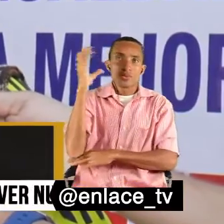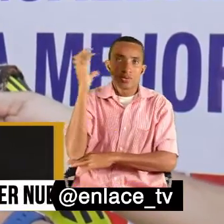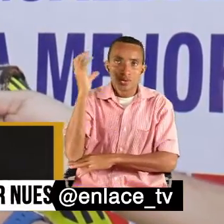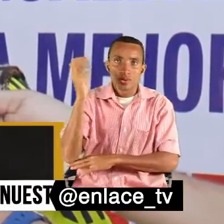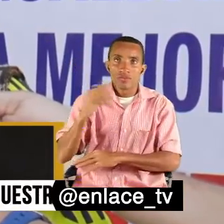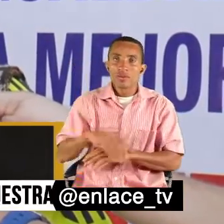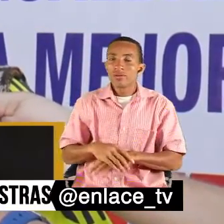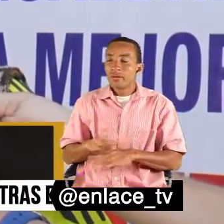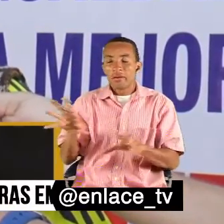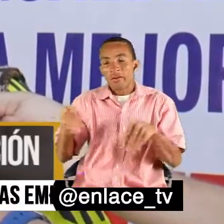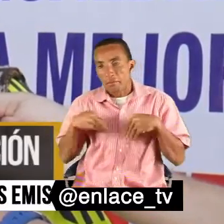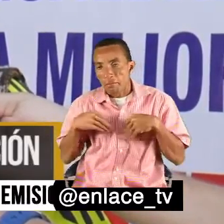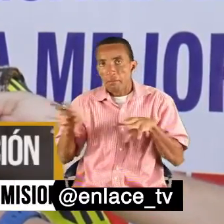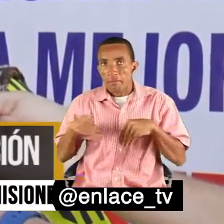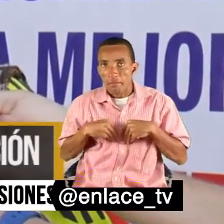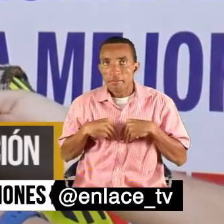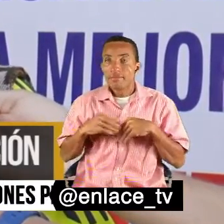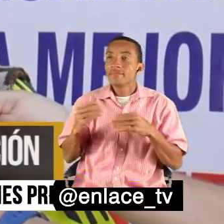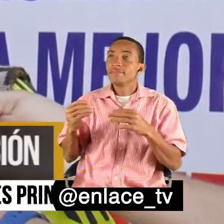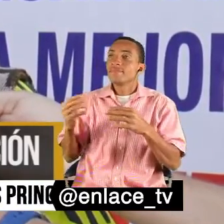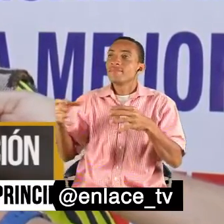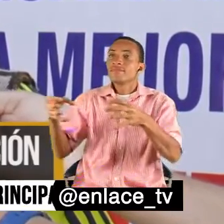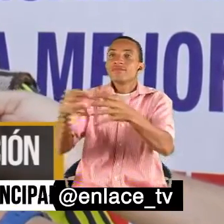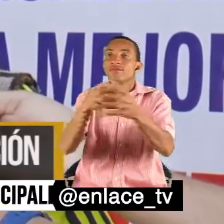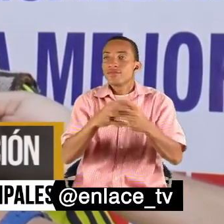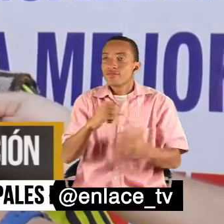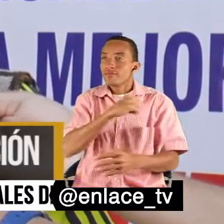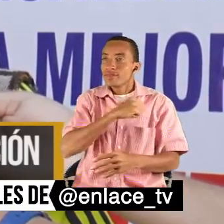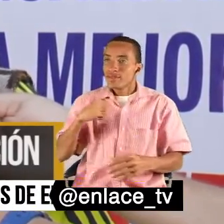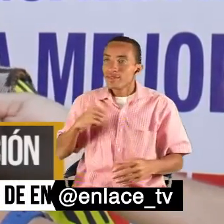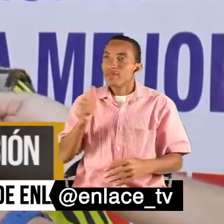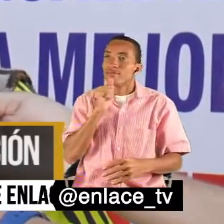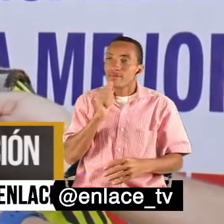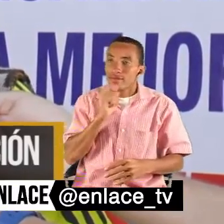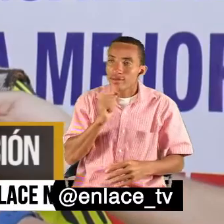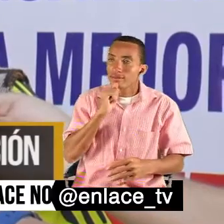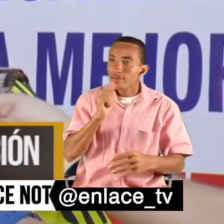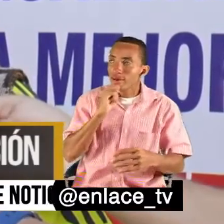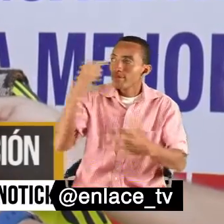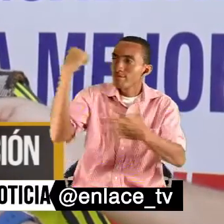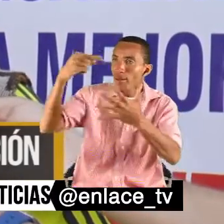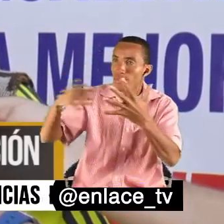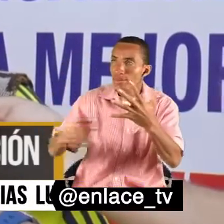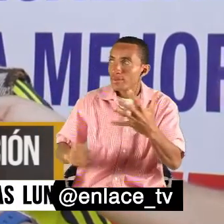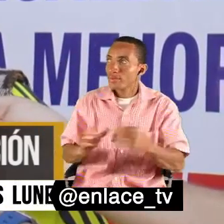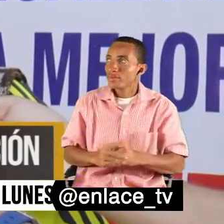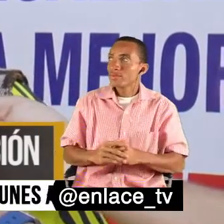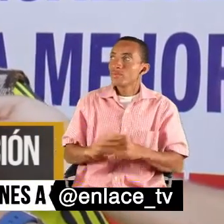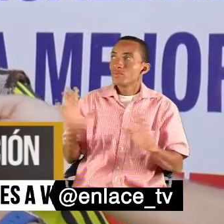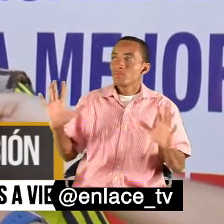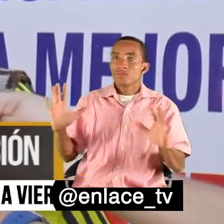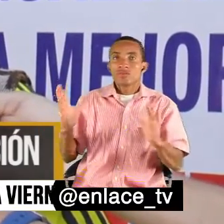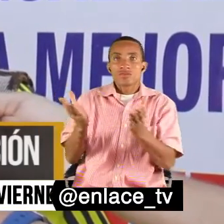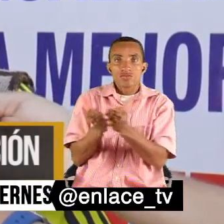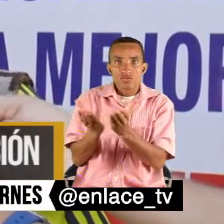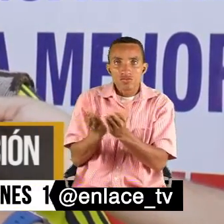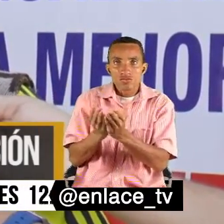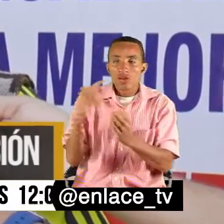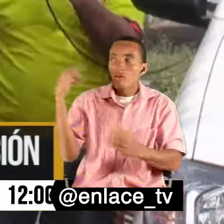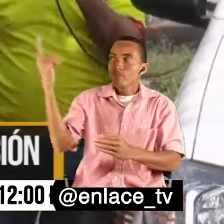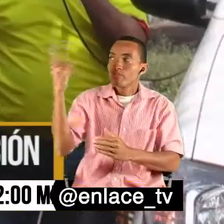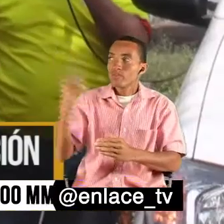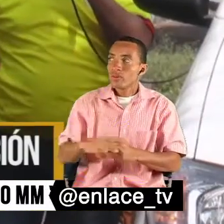con la privatización general, partiendo del hecho de la educación, que en este caso es el único servicio público el cual